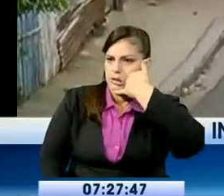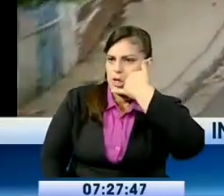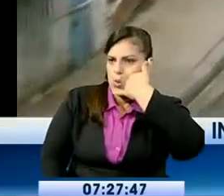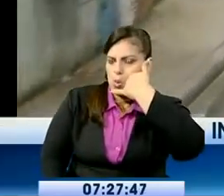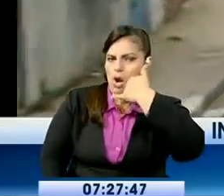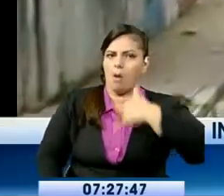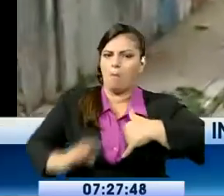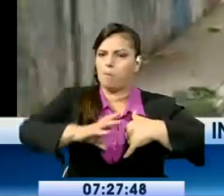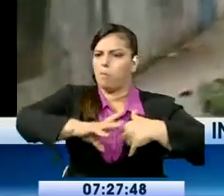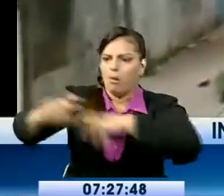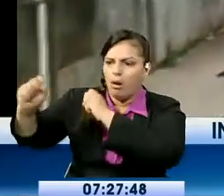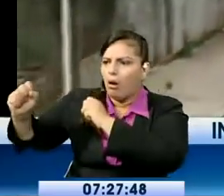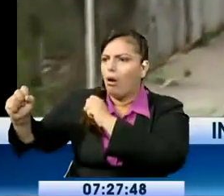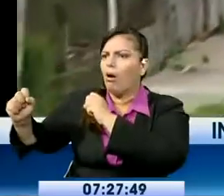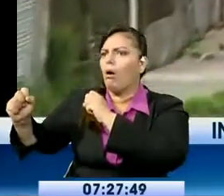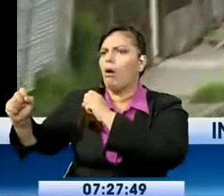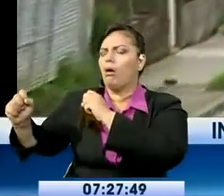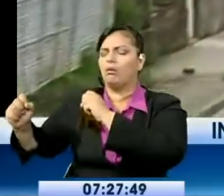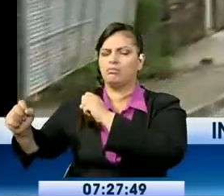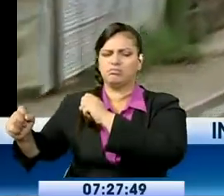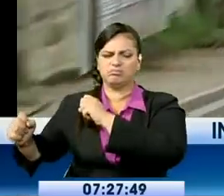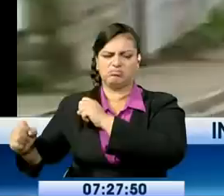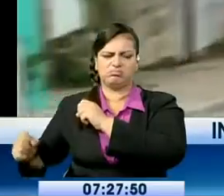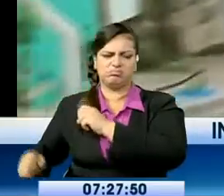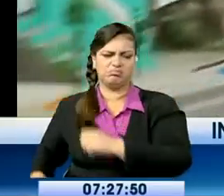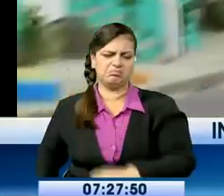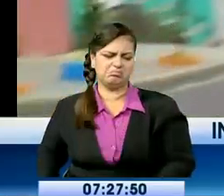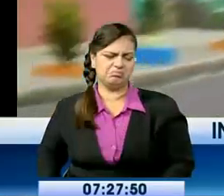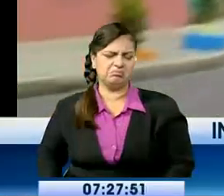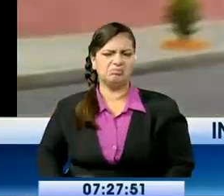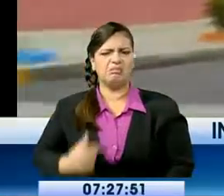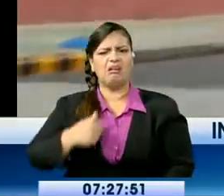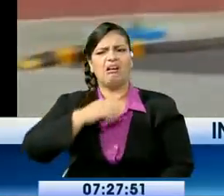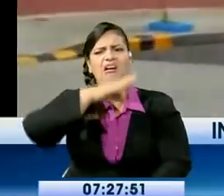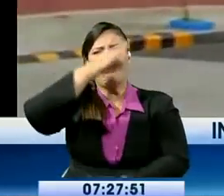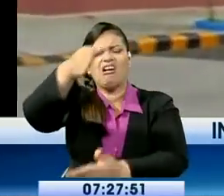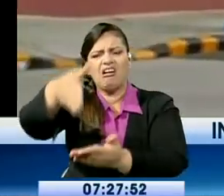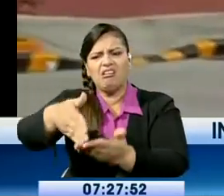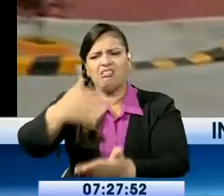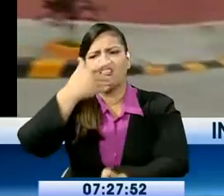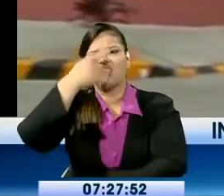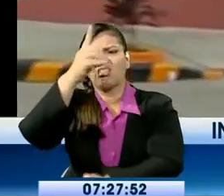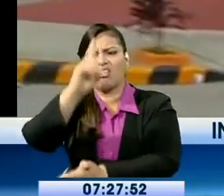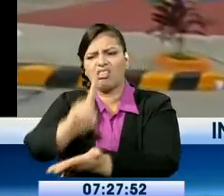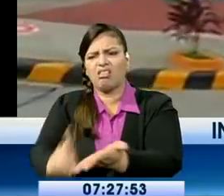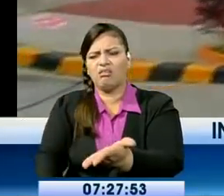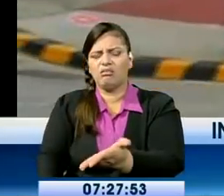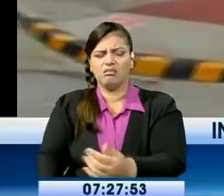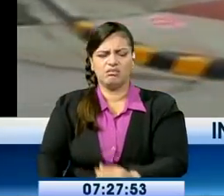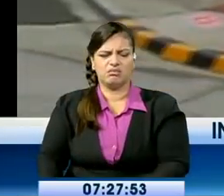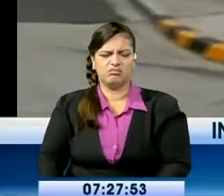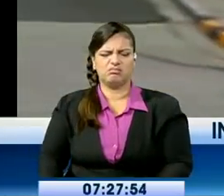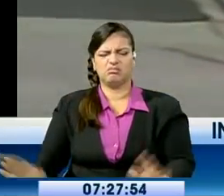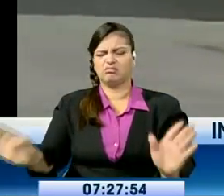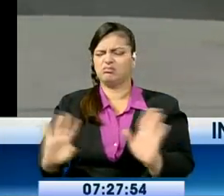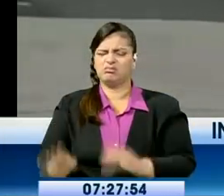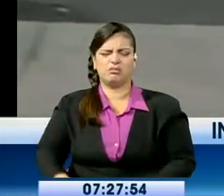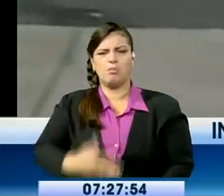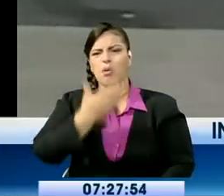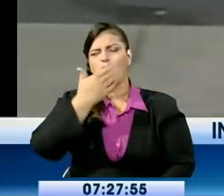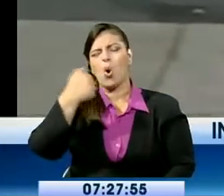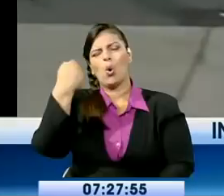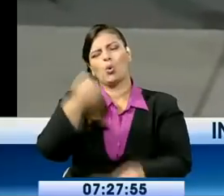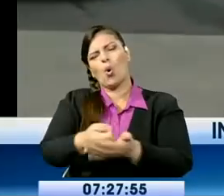por no acudir a denunciarlo. Sin embargo, esto para ustedes, esta estadística es muy importante para poder determinar dónde